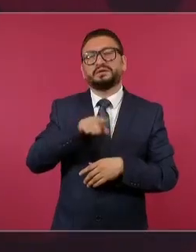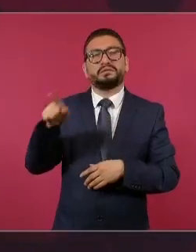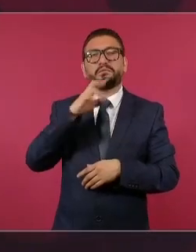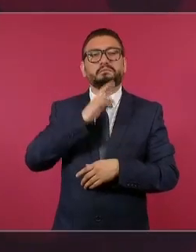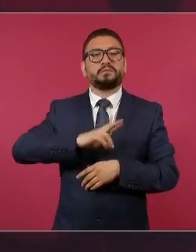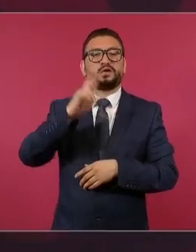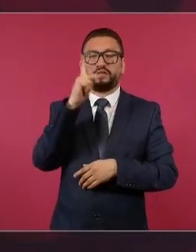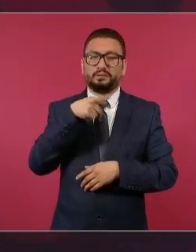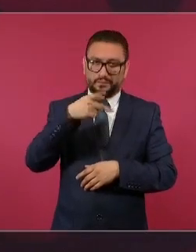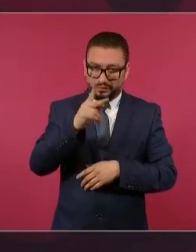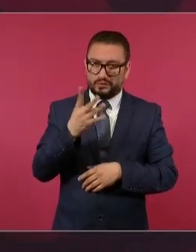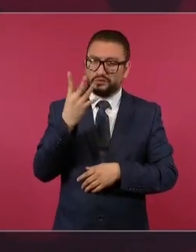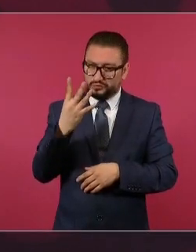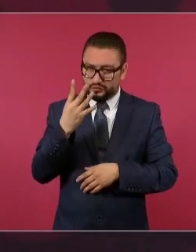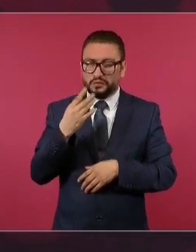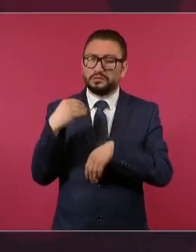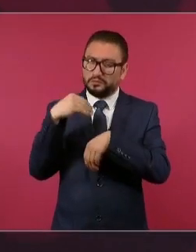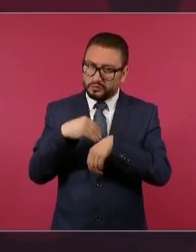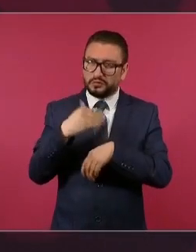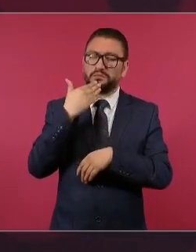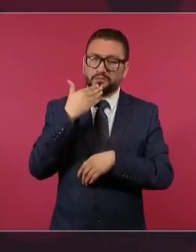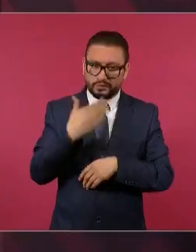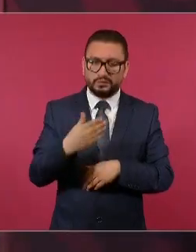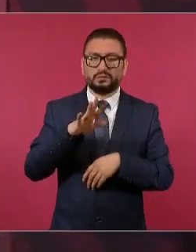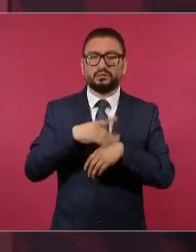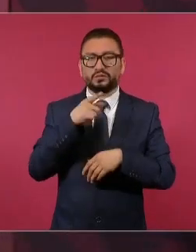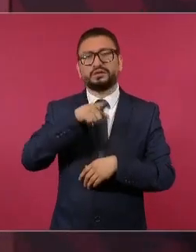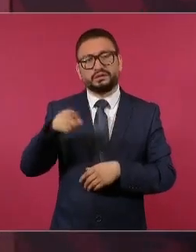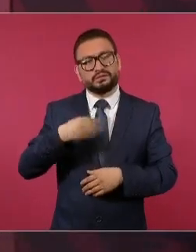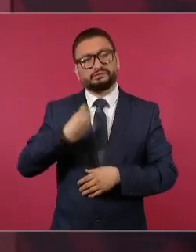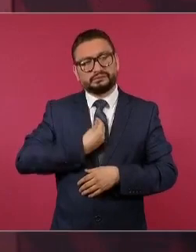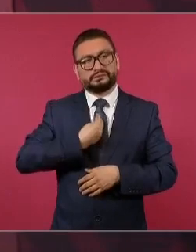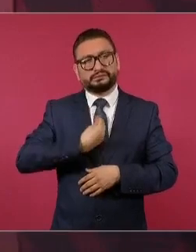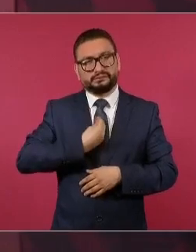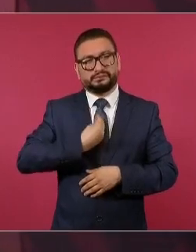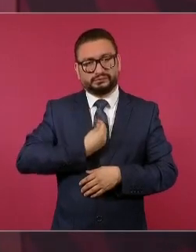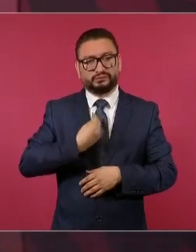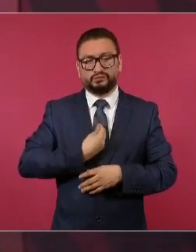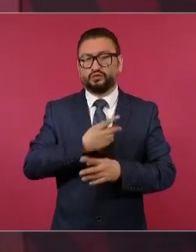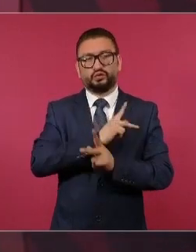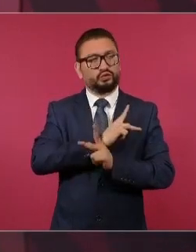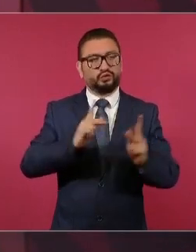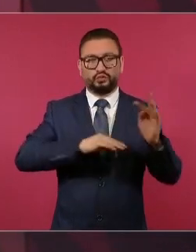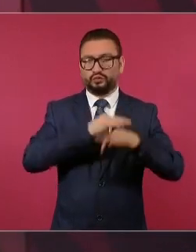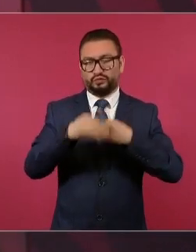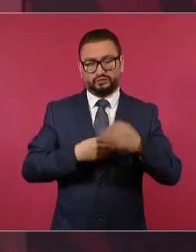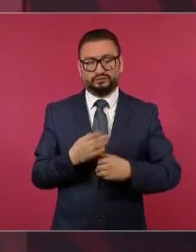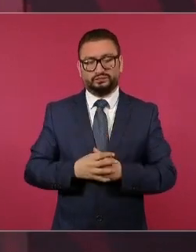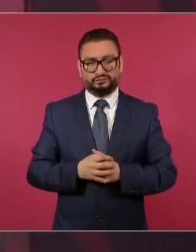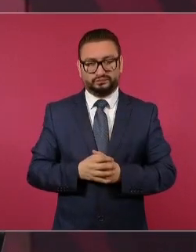Pero estos se han portado muy bien porque han aguantado todo.